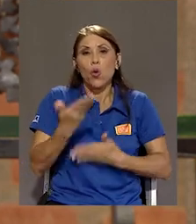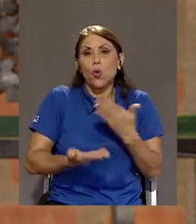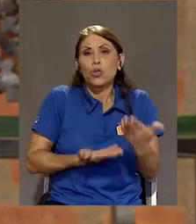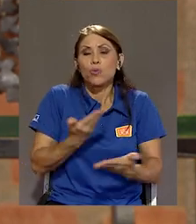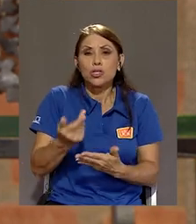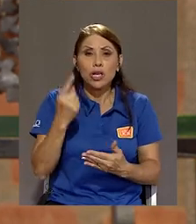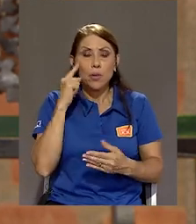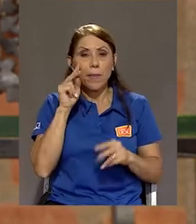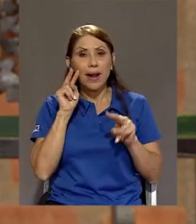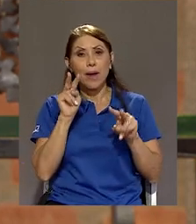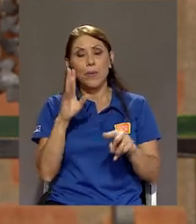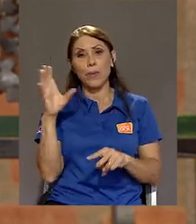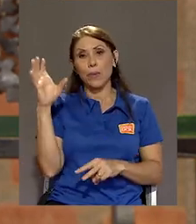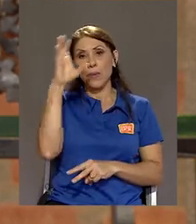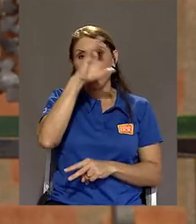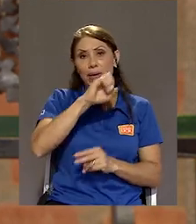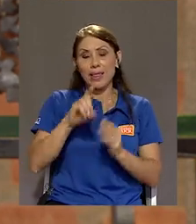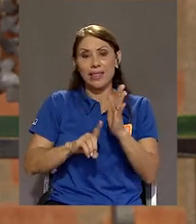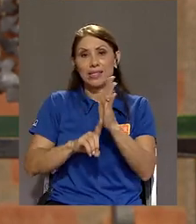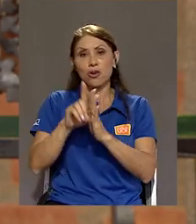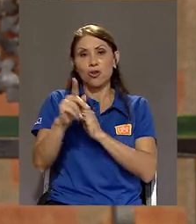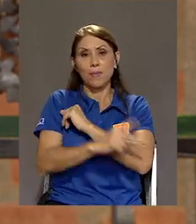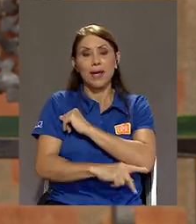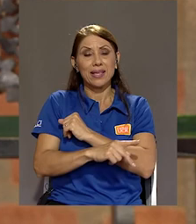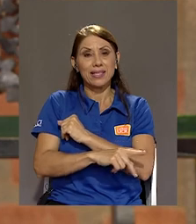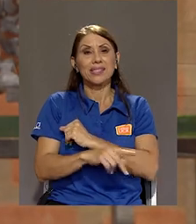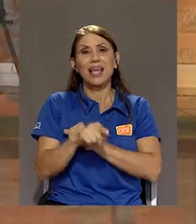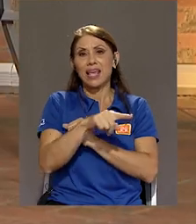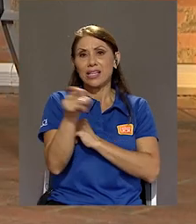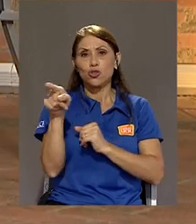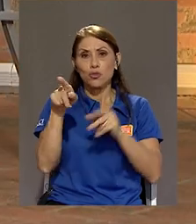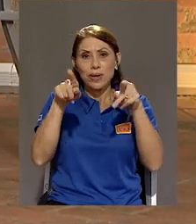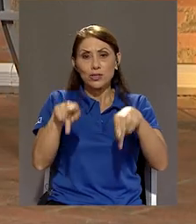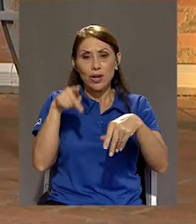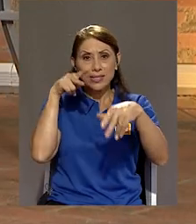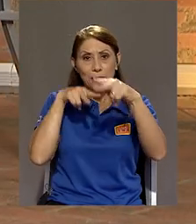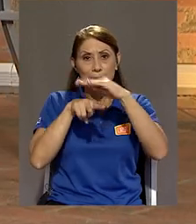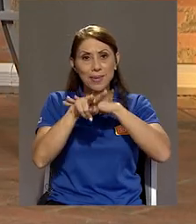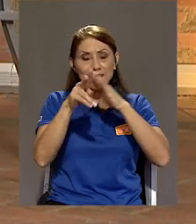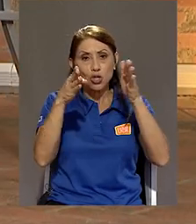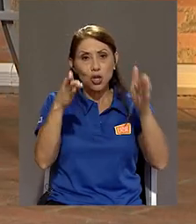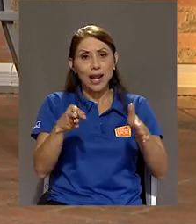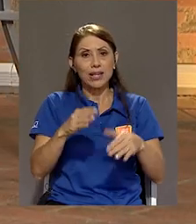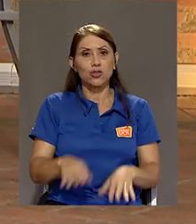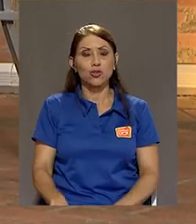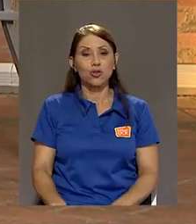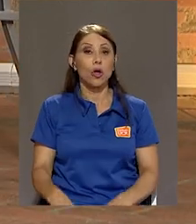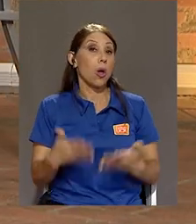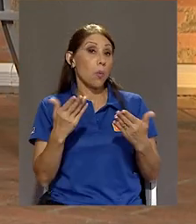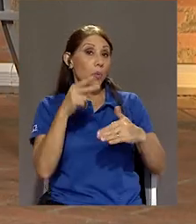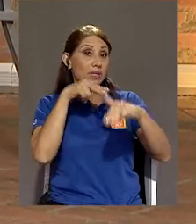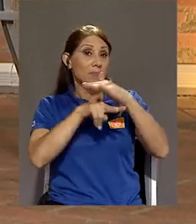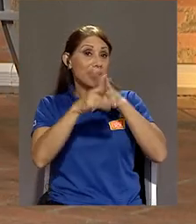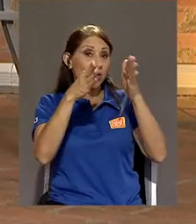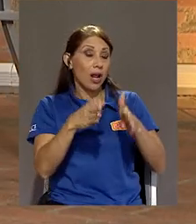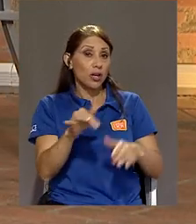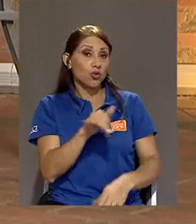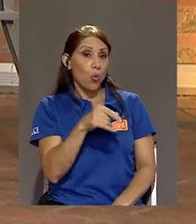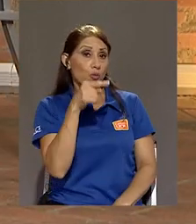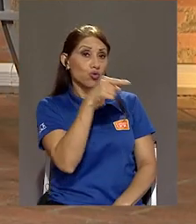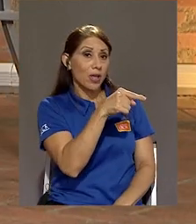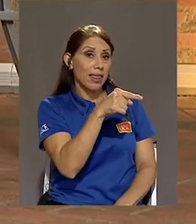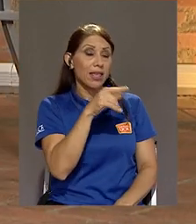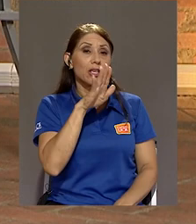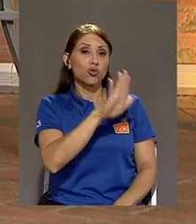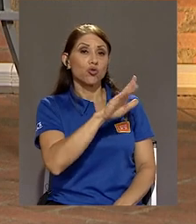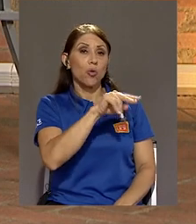a visualizar el desarrollo del país eran visionarios, verdaderamente. Pues de los visionarios, como usted y sus compañeros,